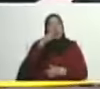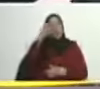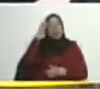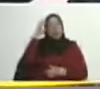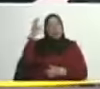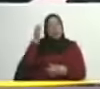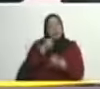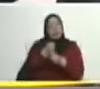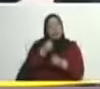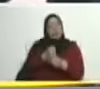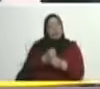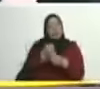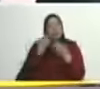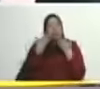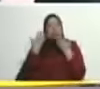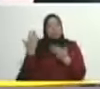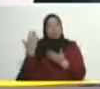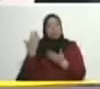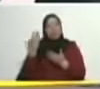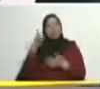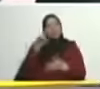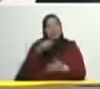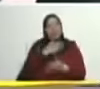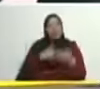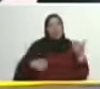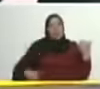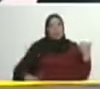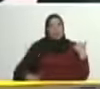a través de Miguel Díaz-Canel.